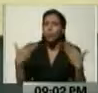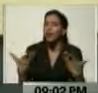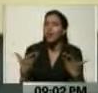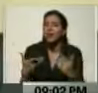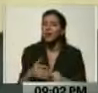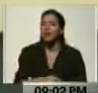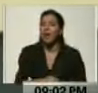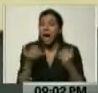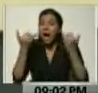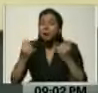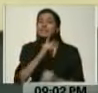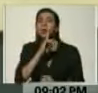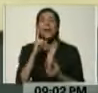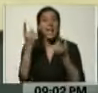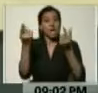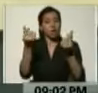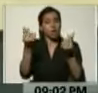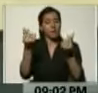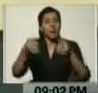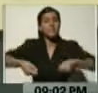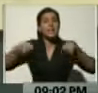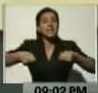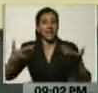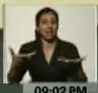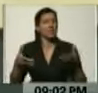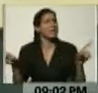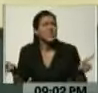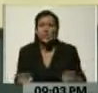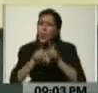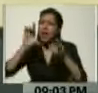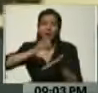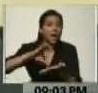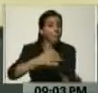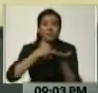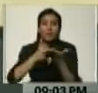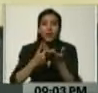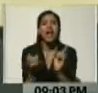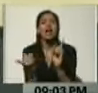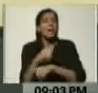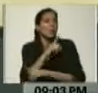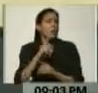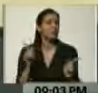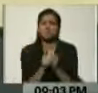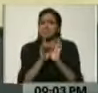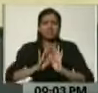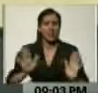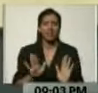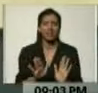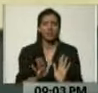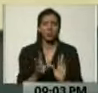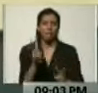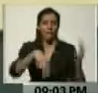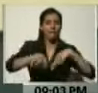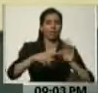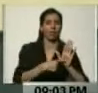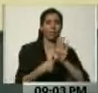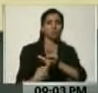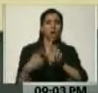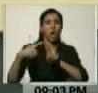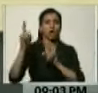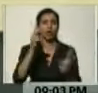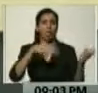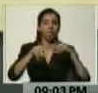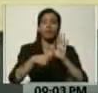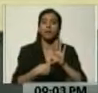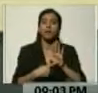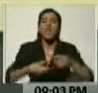a la economía de mercado, pero es el mismo capitalismo, le pusieron otro nombre, una careta, la economía del libre